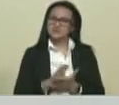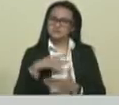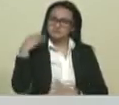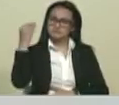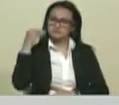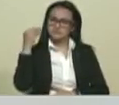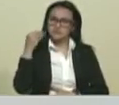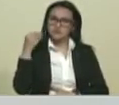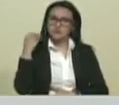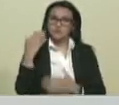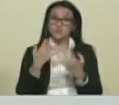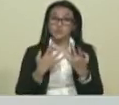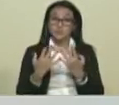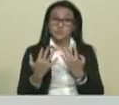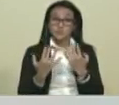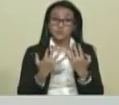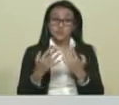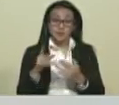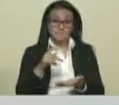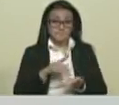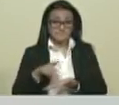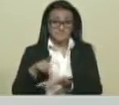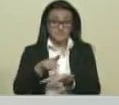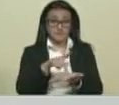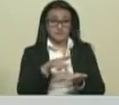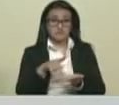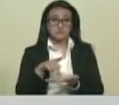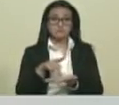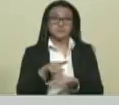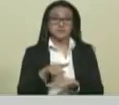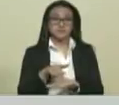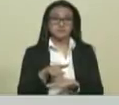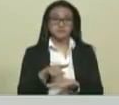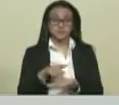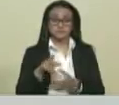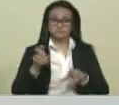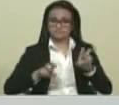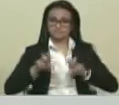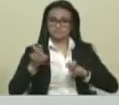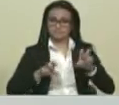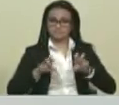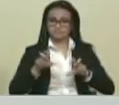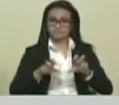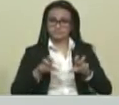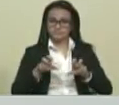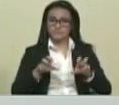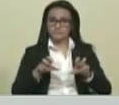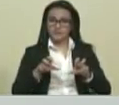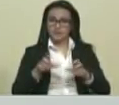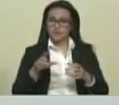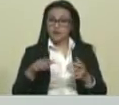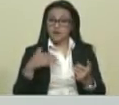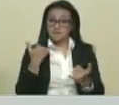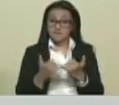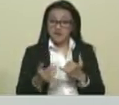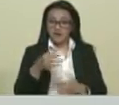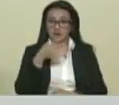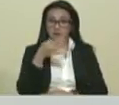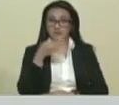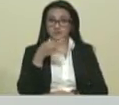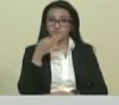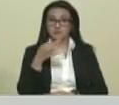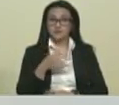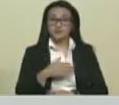la afluencia y en la participación, que es lo que hemos estado evaluando y evaluaremos hacia el final de la tarde. Recordemos